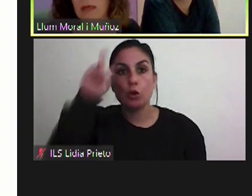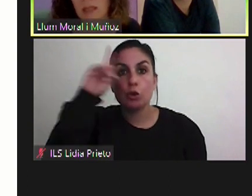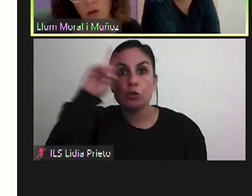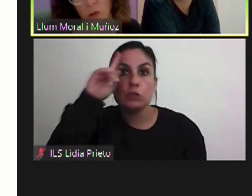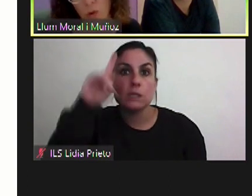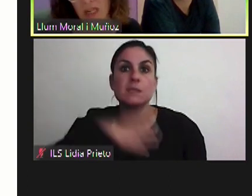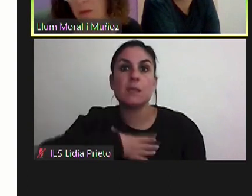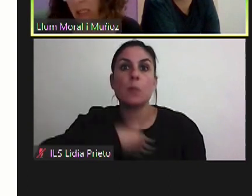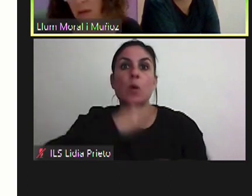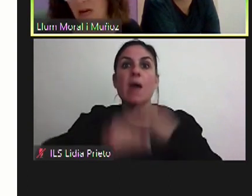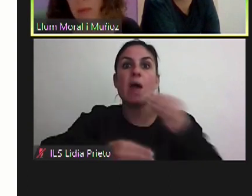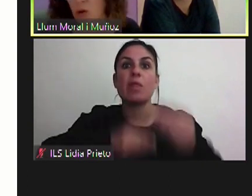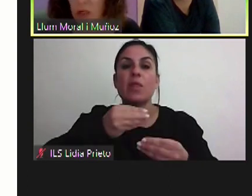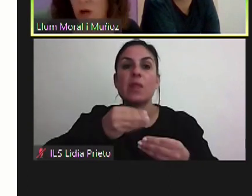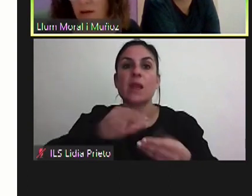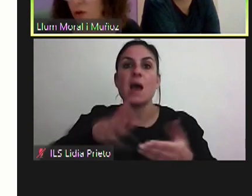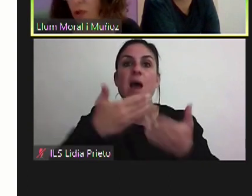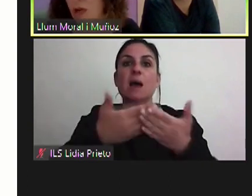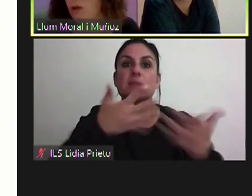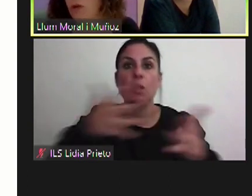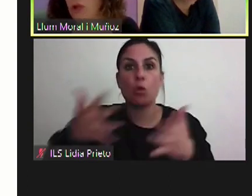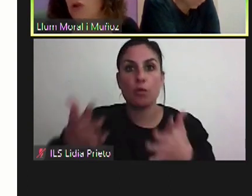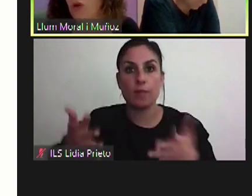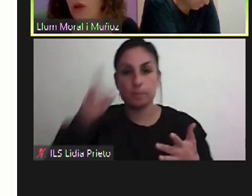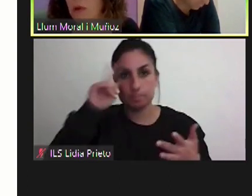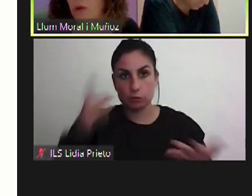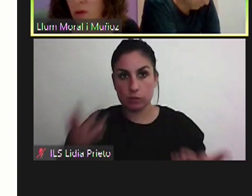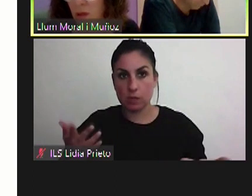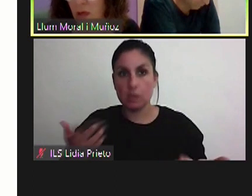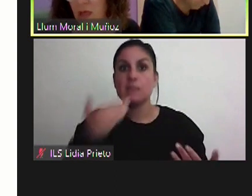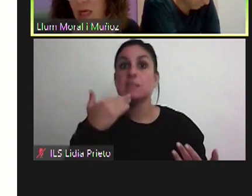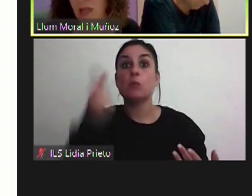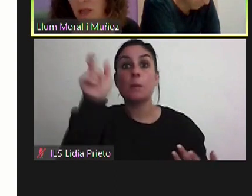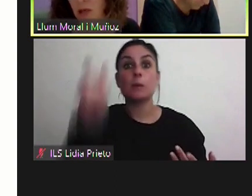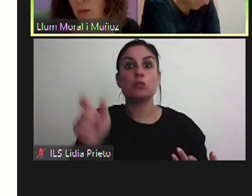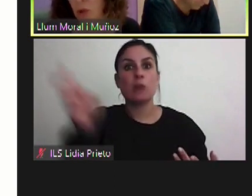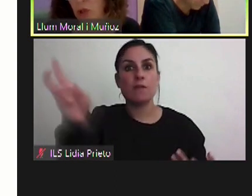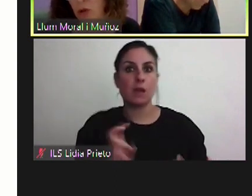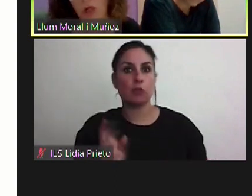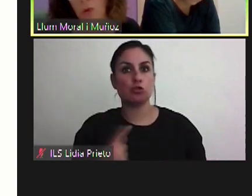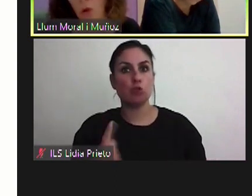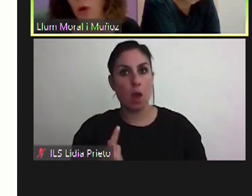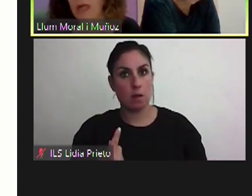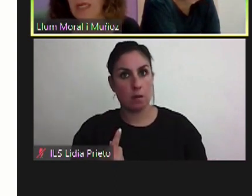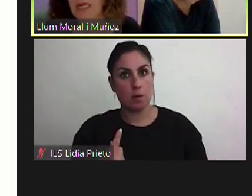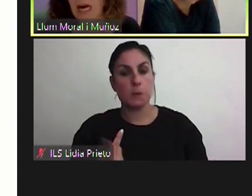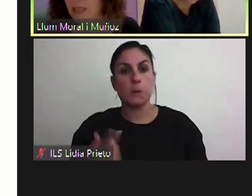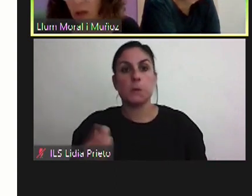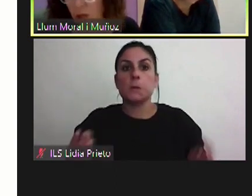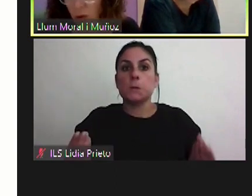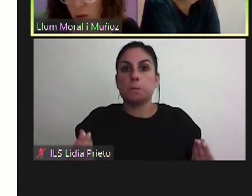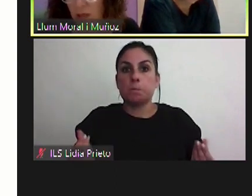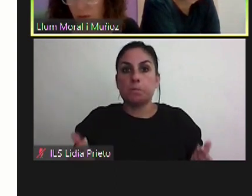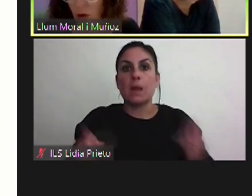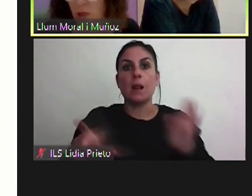actuar. Sobre todo si viene una persona sola y no tenéis conocimiento de nada. Pero si no, pues a lo mejor,